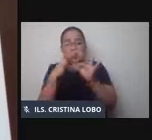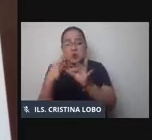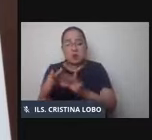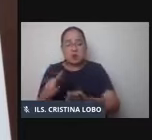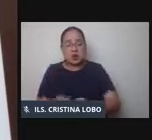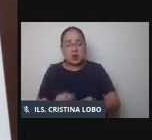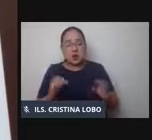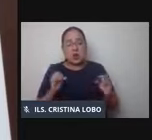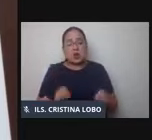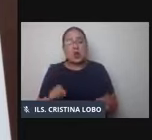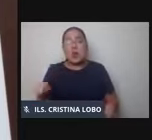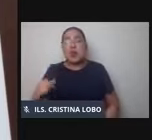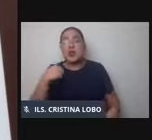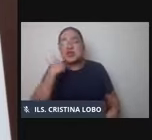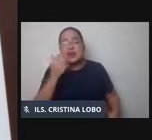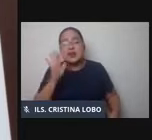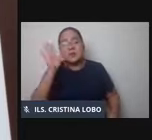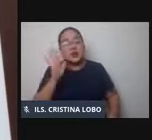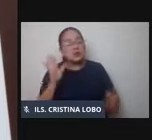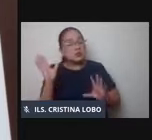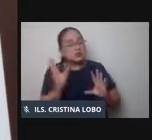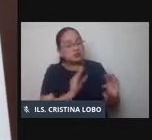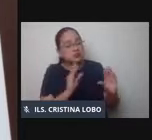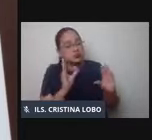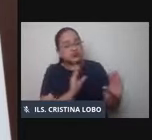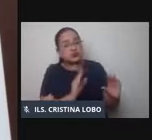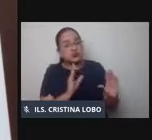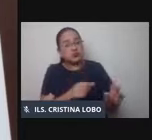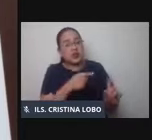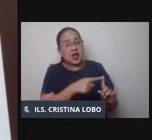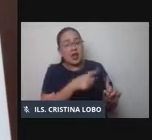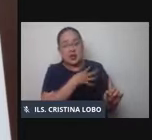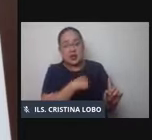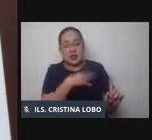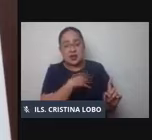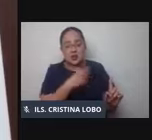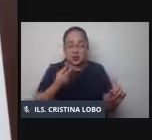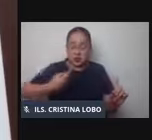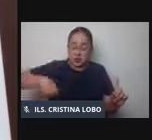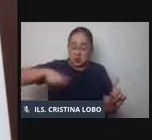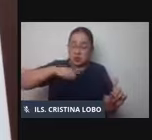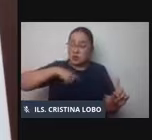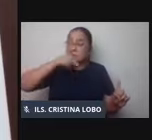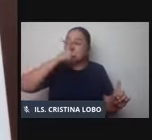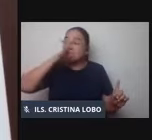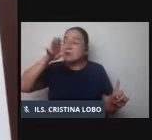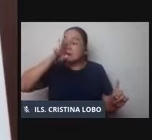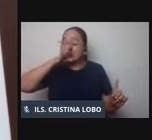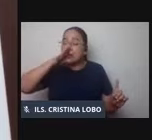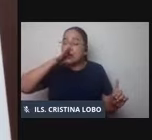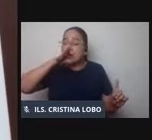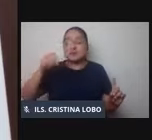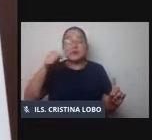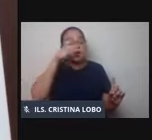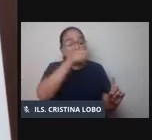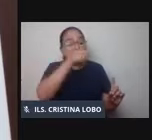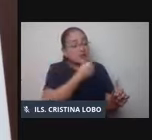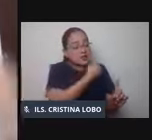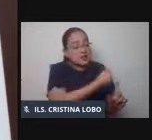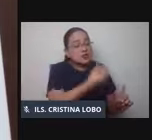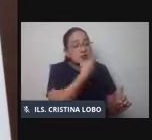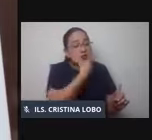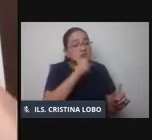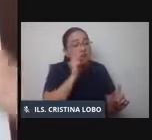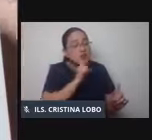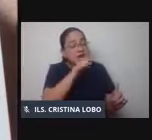una malentendida formación, donde nosotras y nosotros, como niños y niñas, generamos